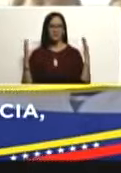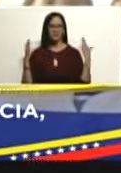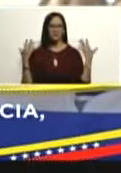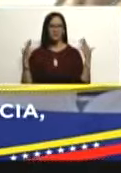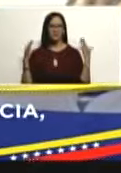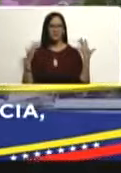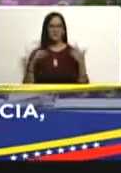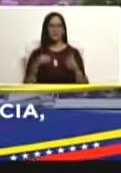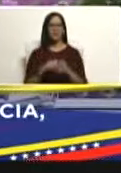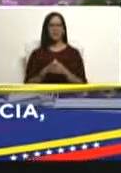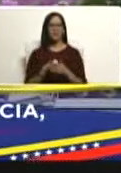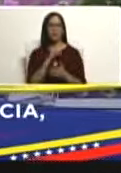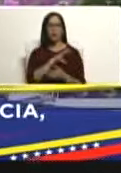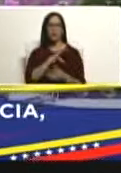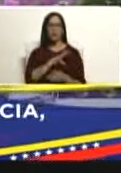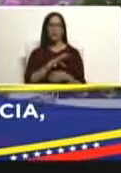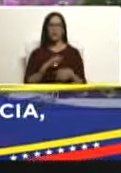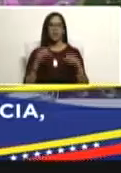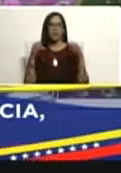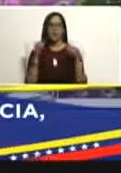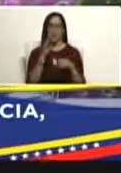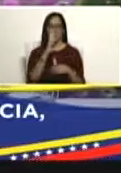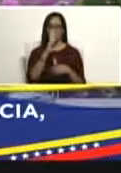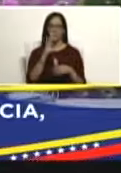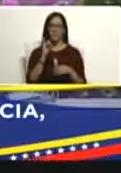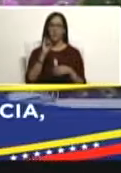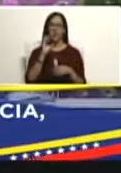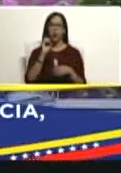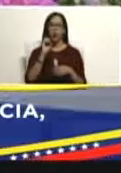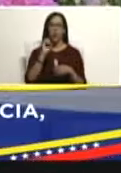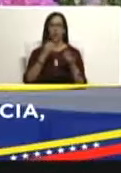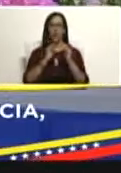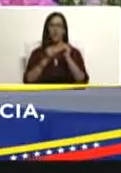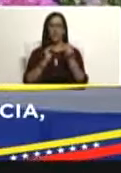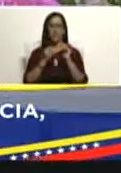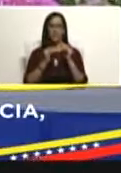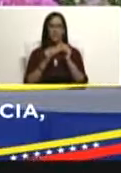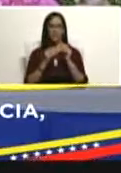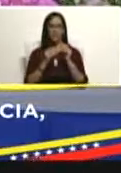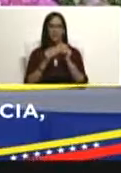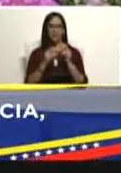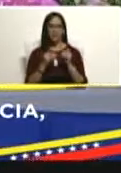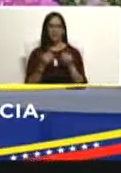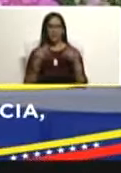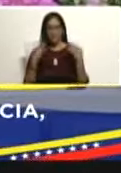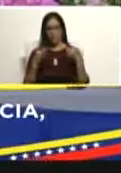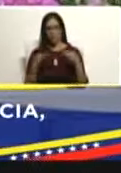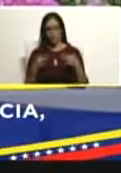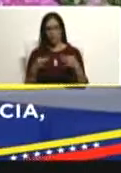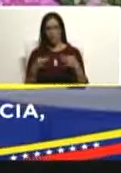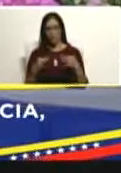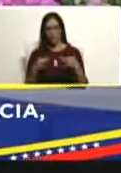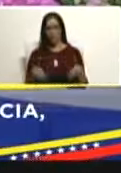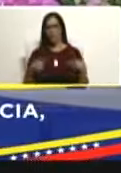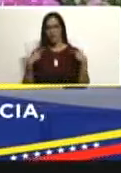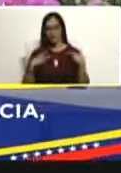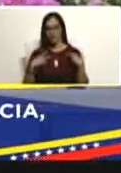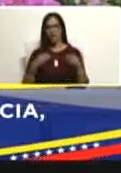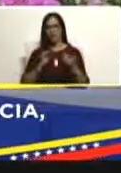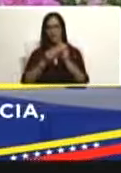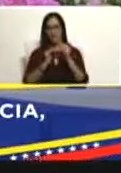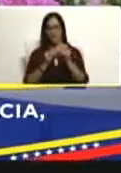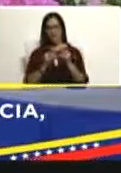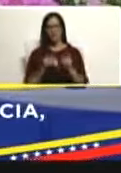el Comité de Bioética es un grupo diverso de bioética. Se combina la vida y la ética. Y la